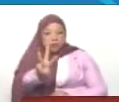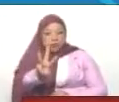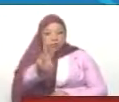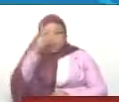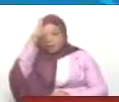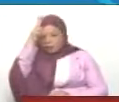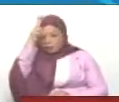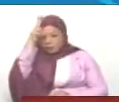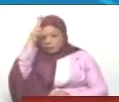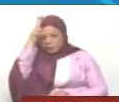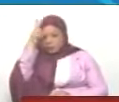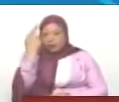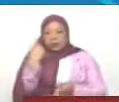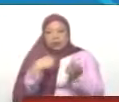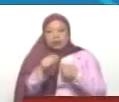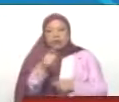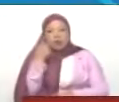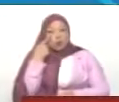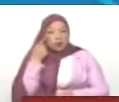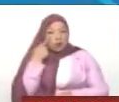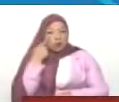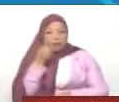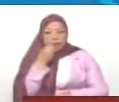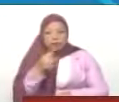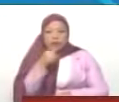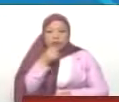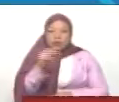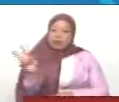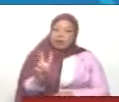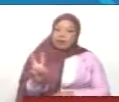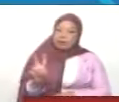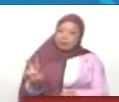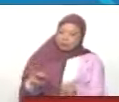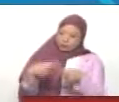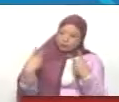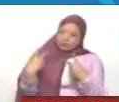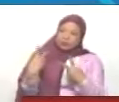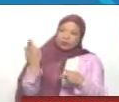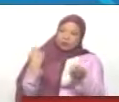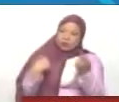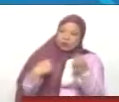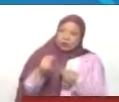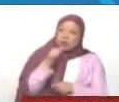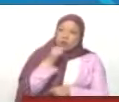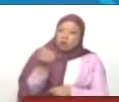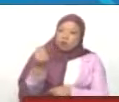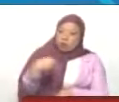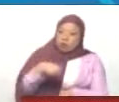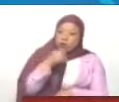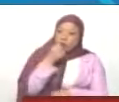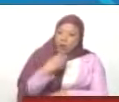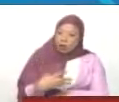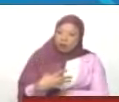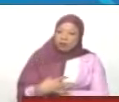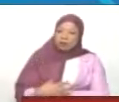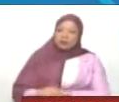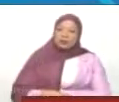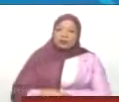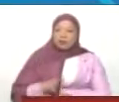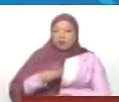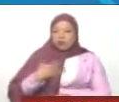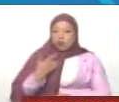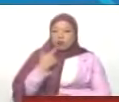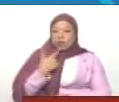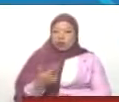Associated Press, están tan pendientes de las buenas noticias de Venezuela y quieren difundir solo noticias buenas, yo les puedo